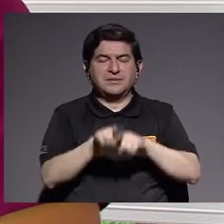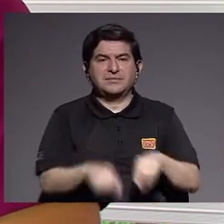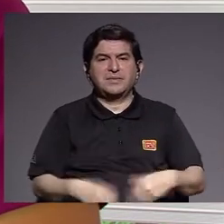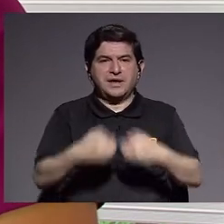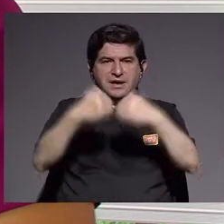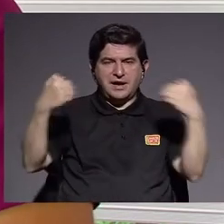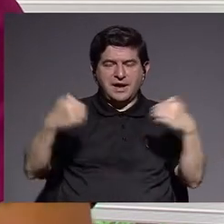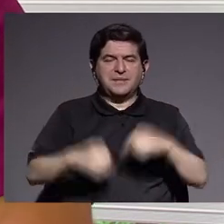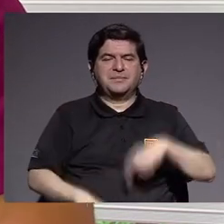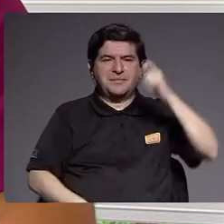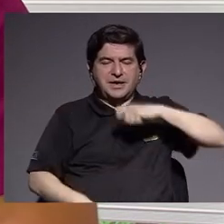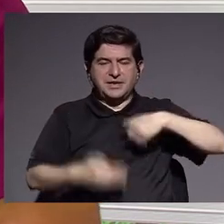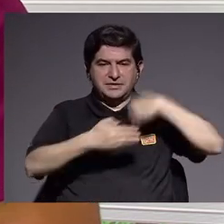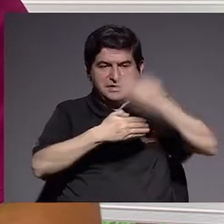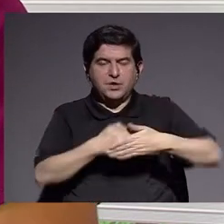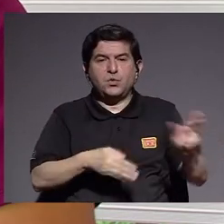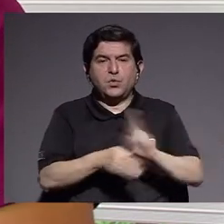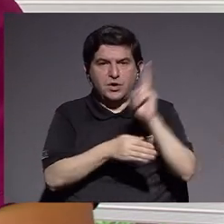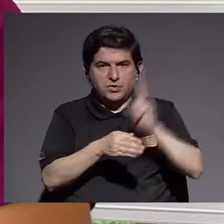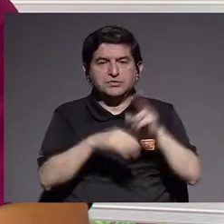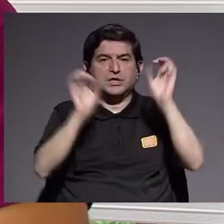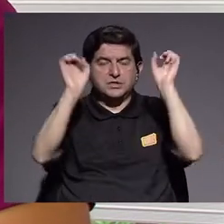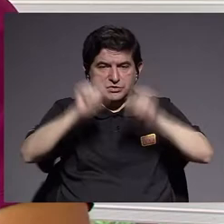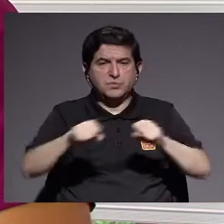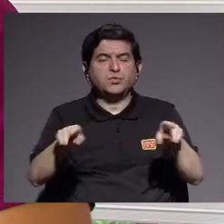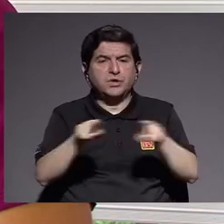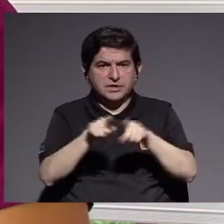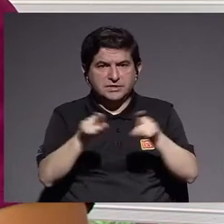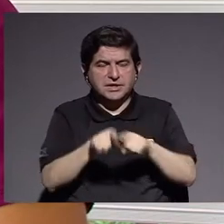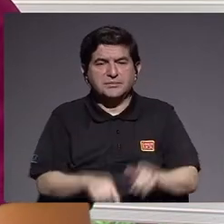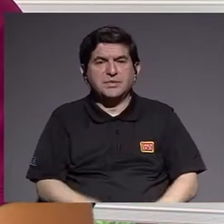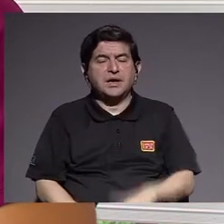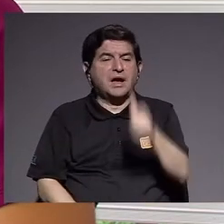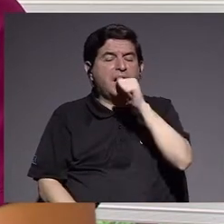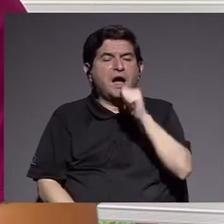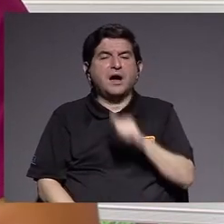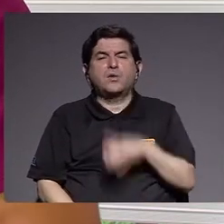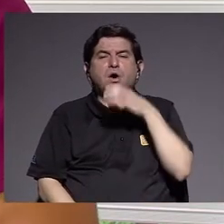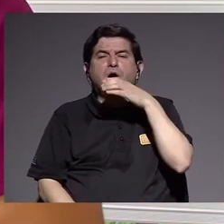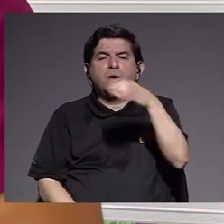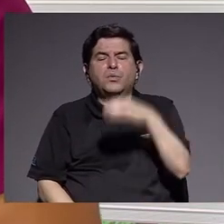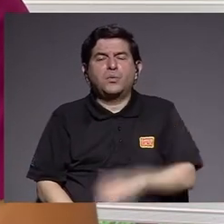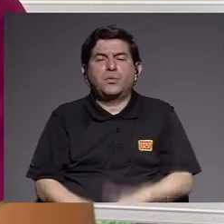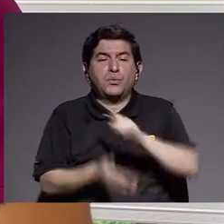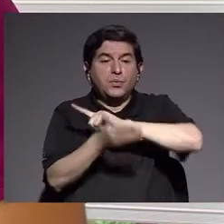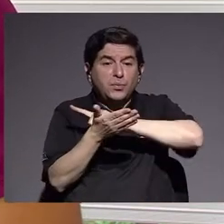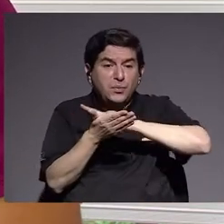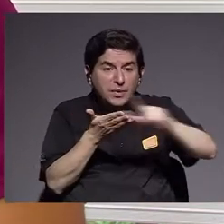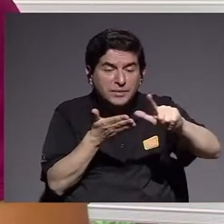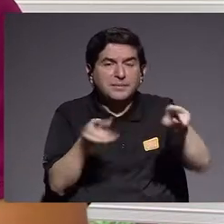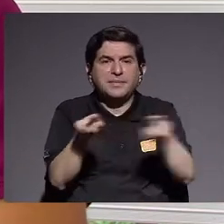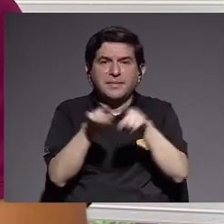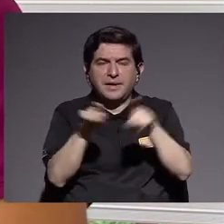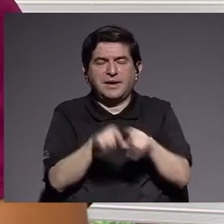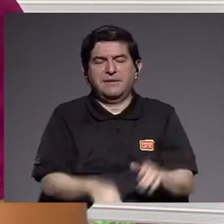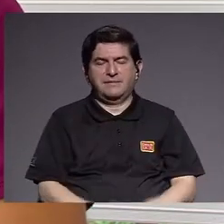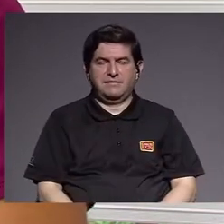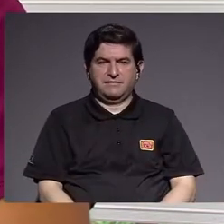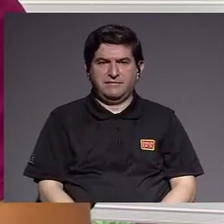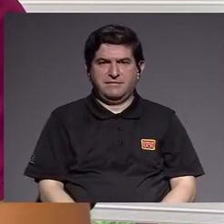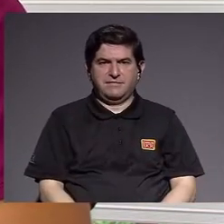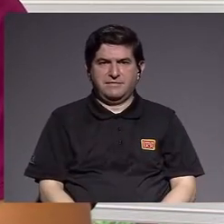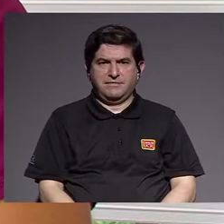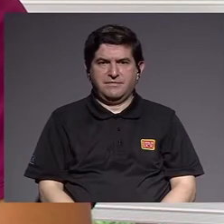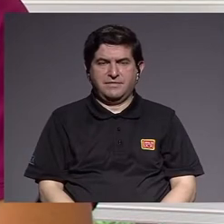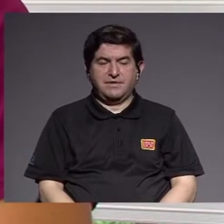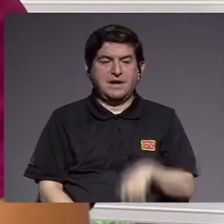arena vista caliente desinfectar la verdad en agua caliente para que un poteo elimine cualquier tipo de bacteria o virus verdad